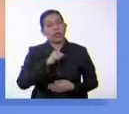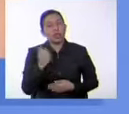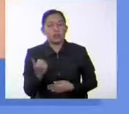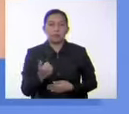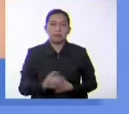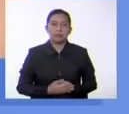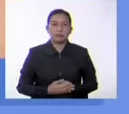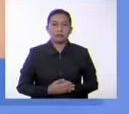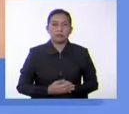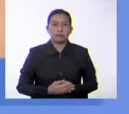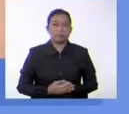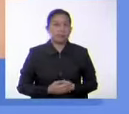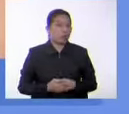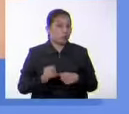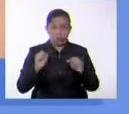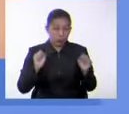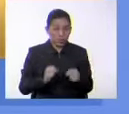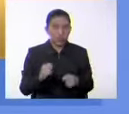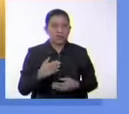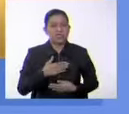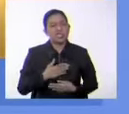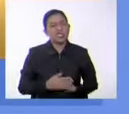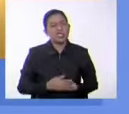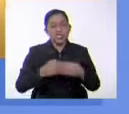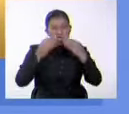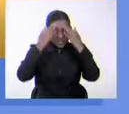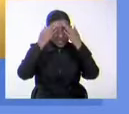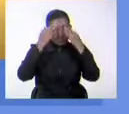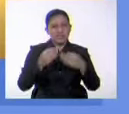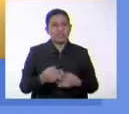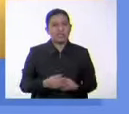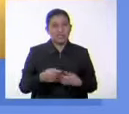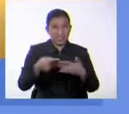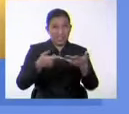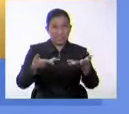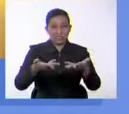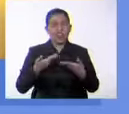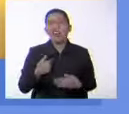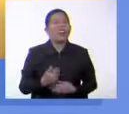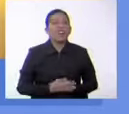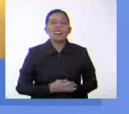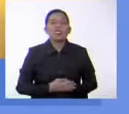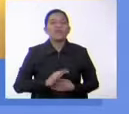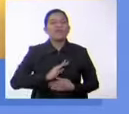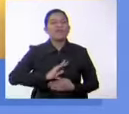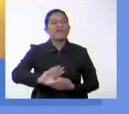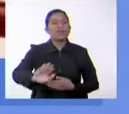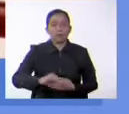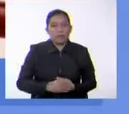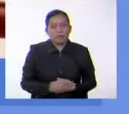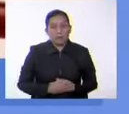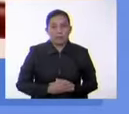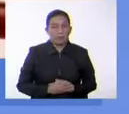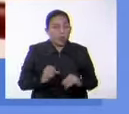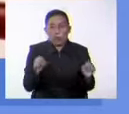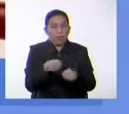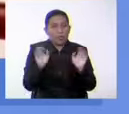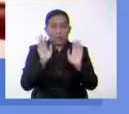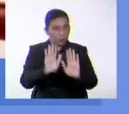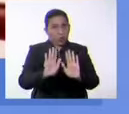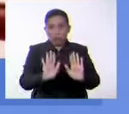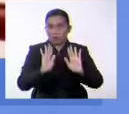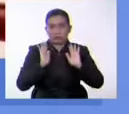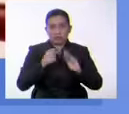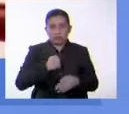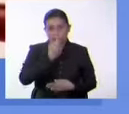son irrenunciables. ¿Qué puede significar? Que no, yo no puedo decir, ya no quiero este derecho. No, un derecho que me compete como ser